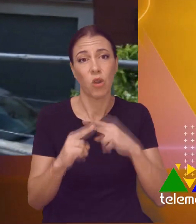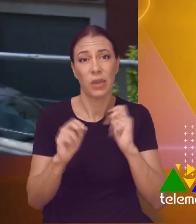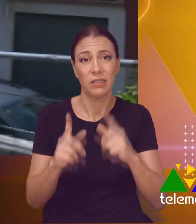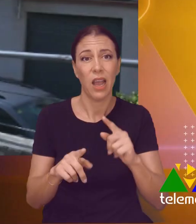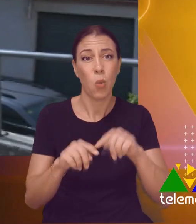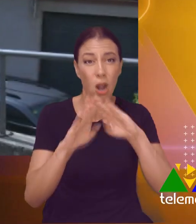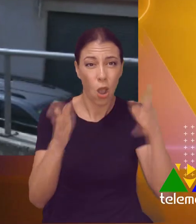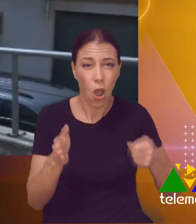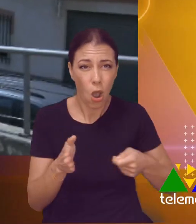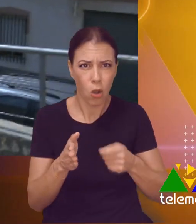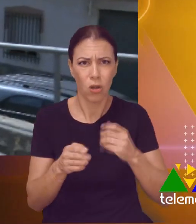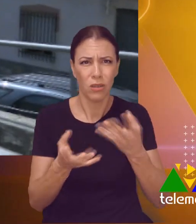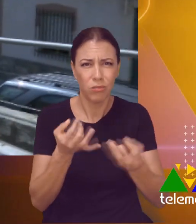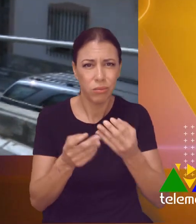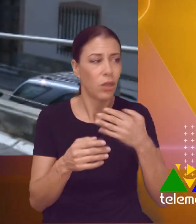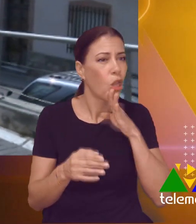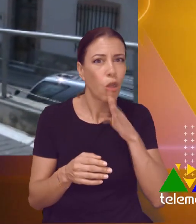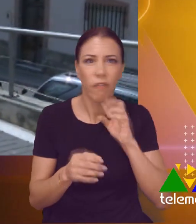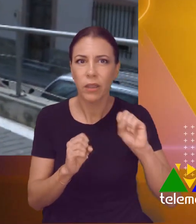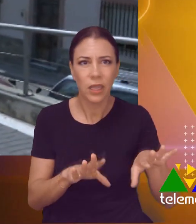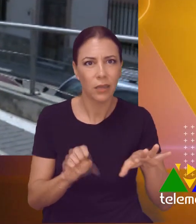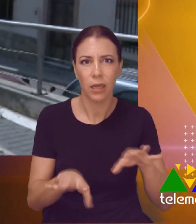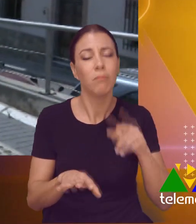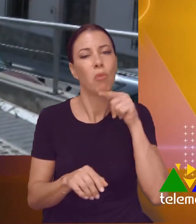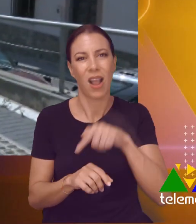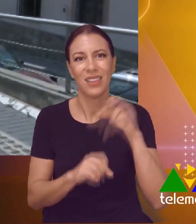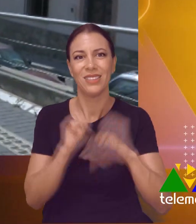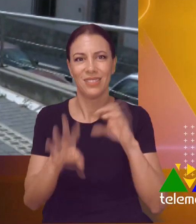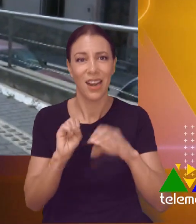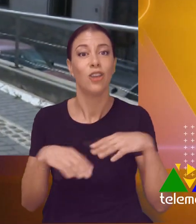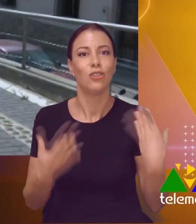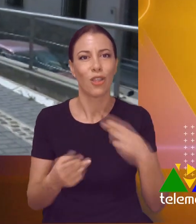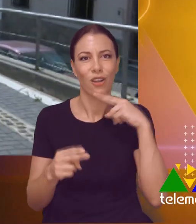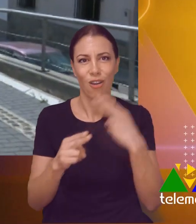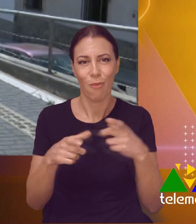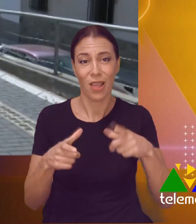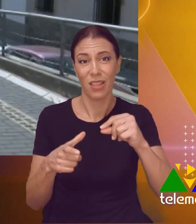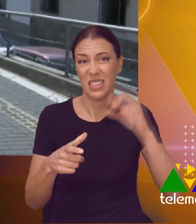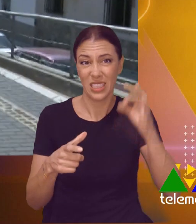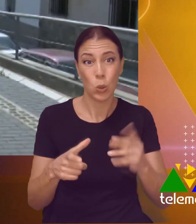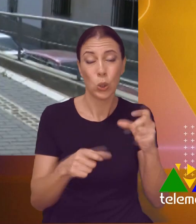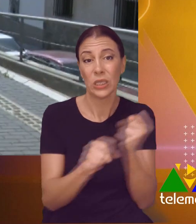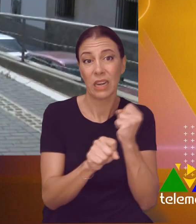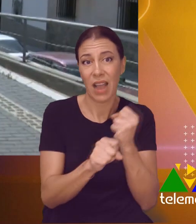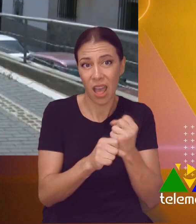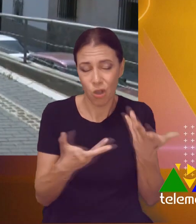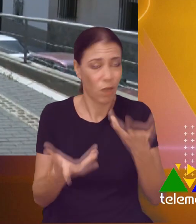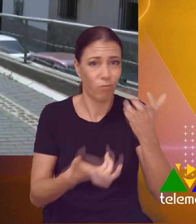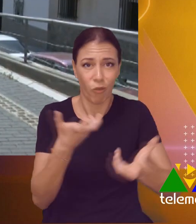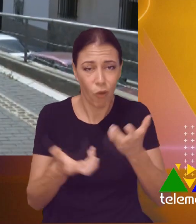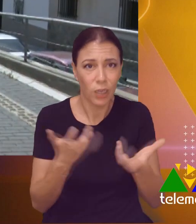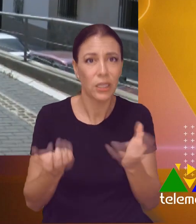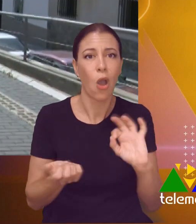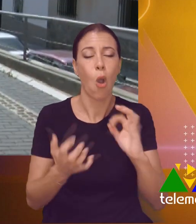y da entrada también al Camino a las Cañas, la entrada del Camino a las Cañas, y sería un sitio pues donde los trabajadores de